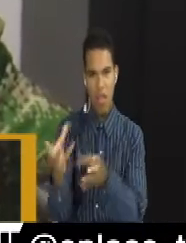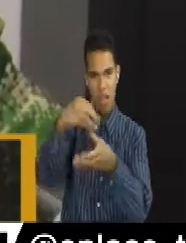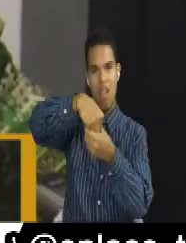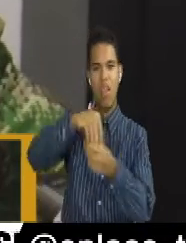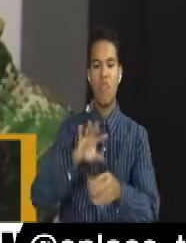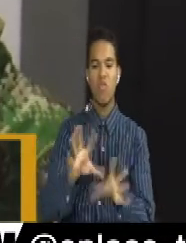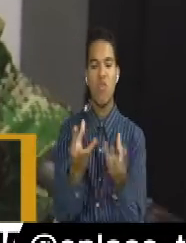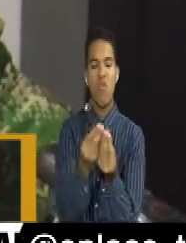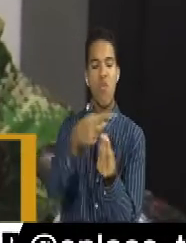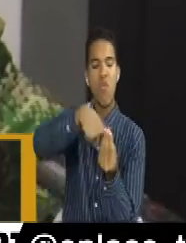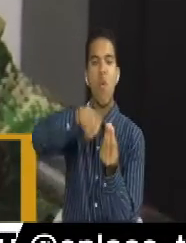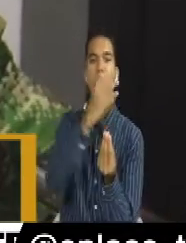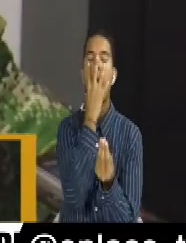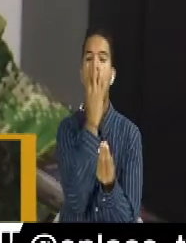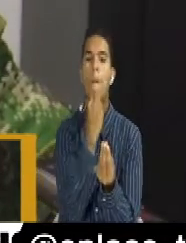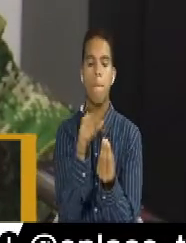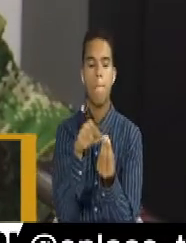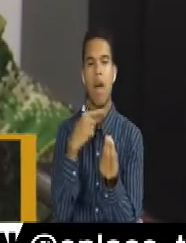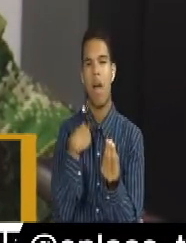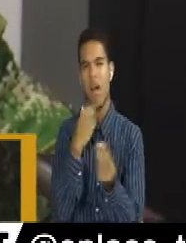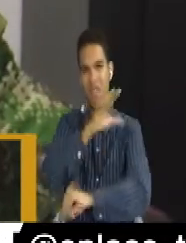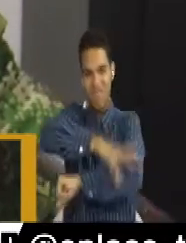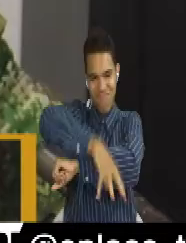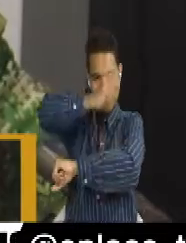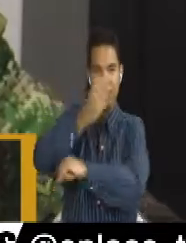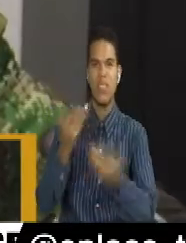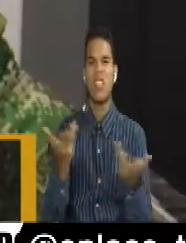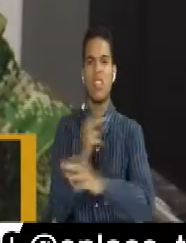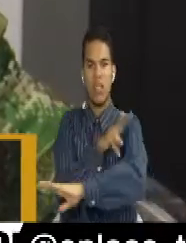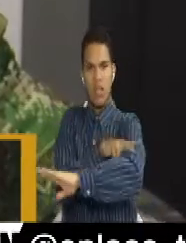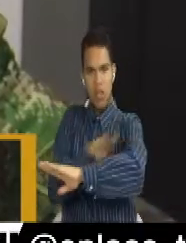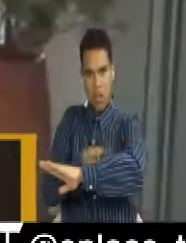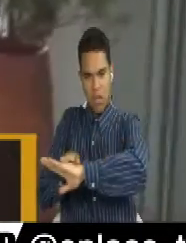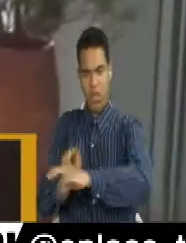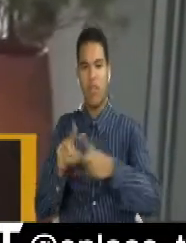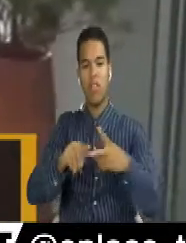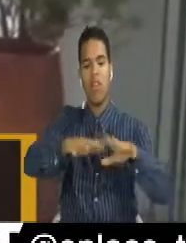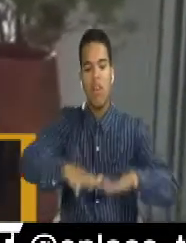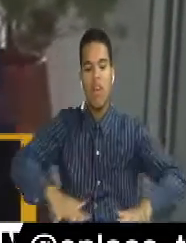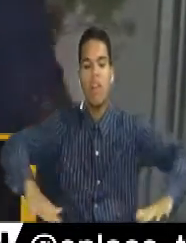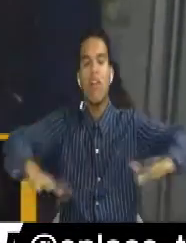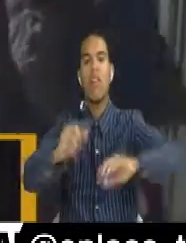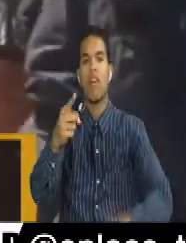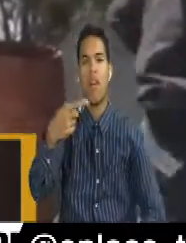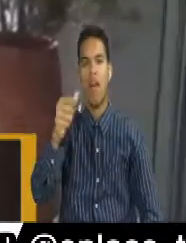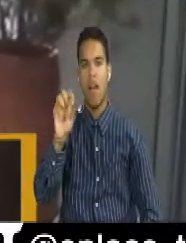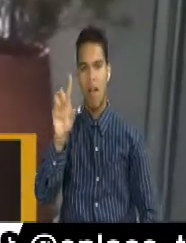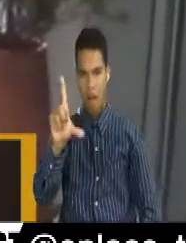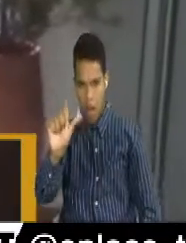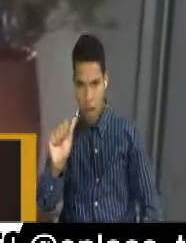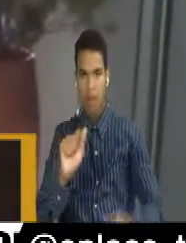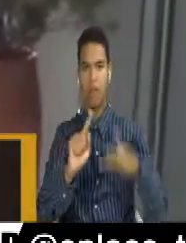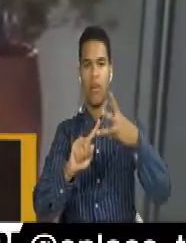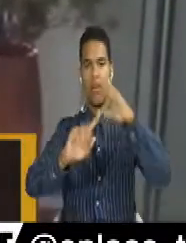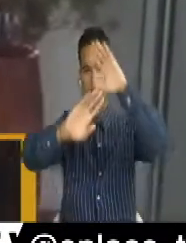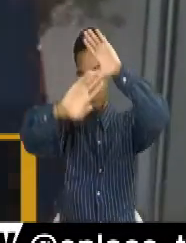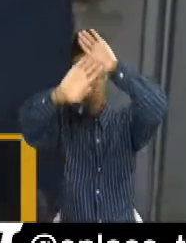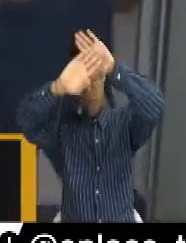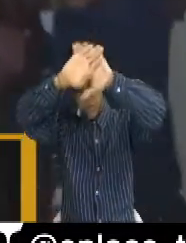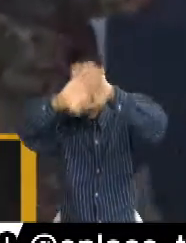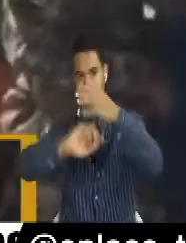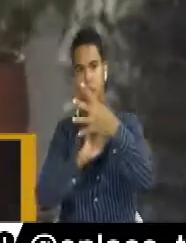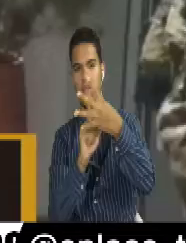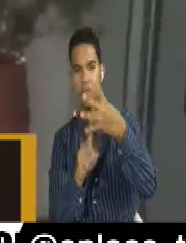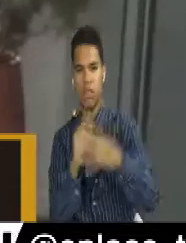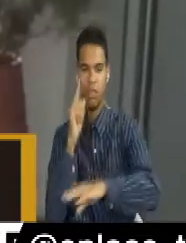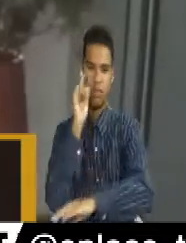que tiene el sector de El Llanito, Campo Gala, Yondó y parte del centro. Esta banda